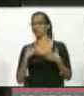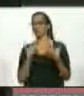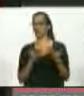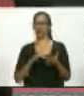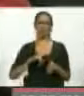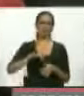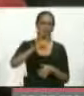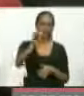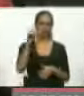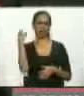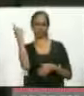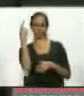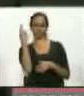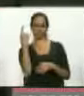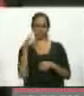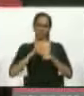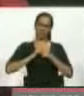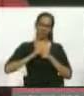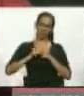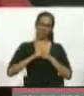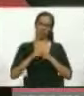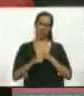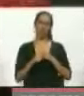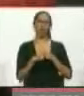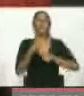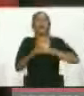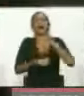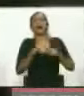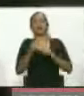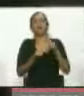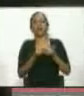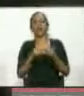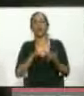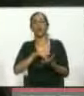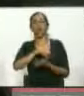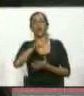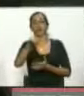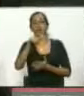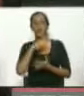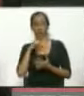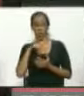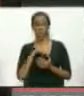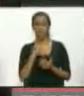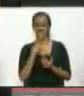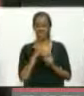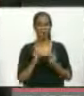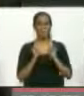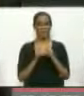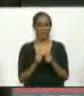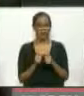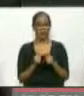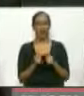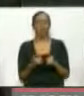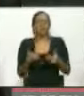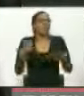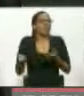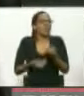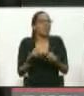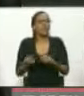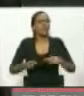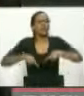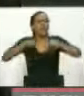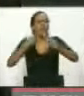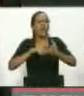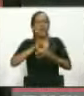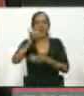helicópteros viles para llevar supuestamente para generar una qué fue lo que nosotros dijimos en el principio que se generó después de la gira